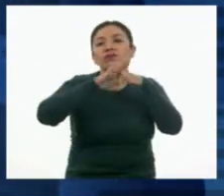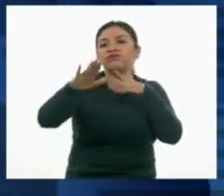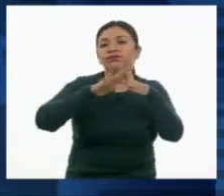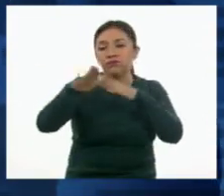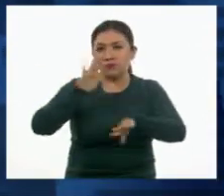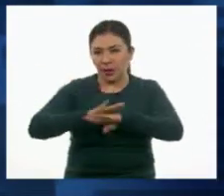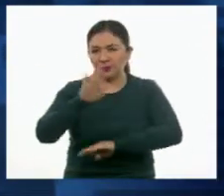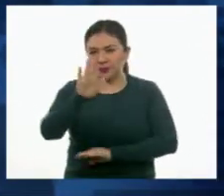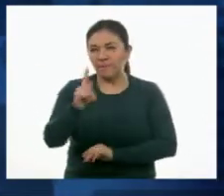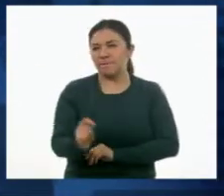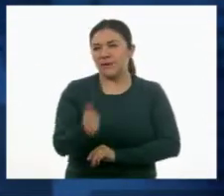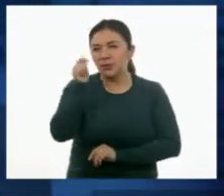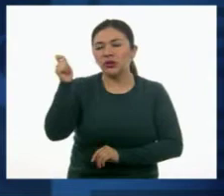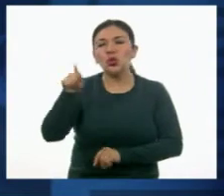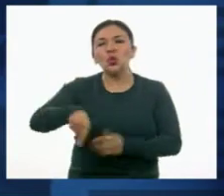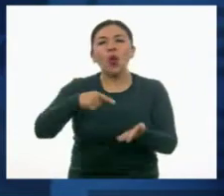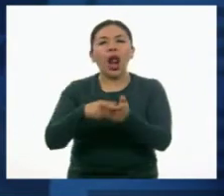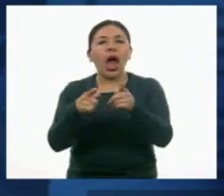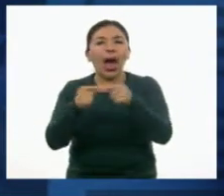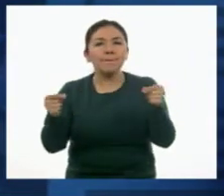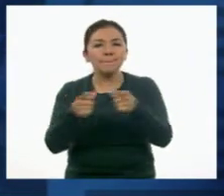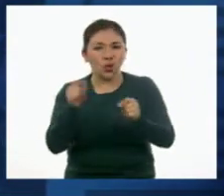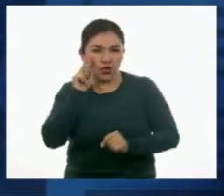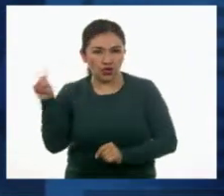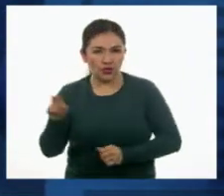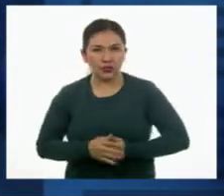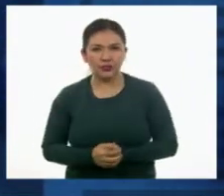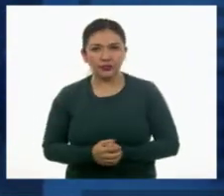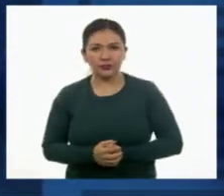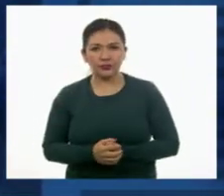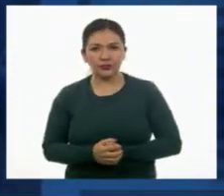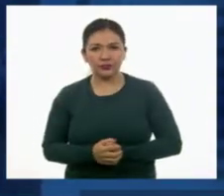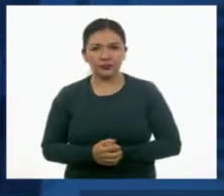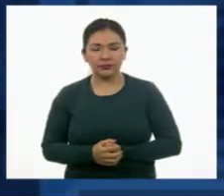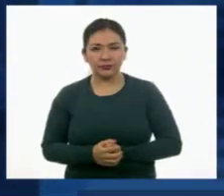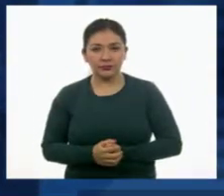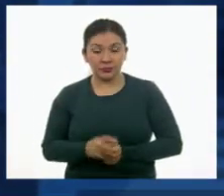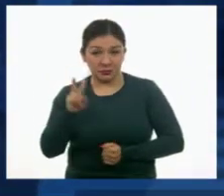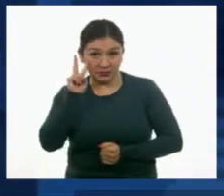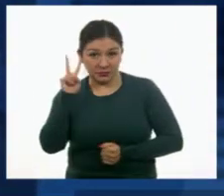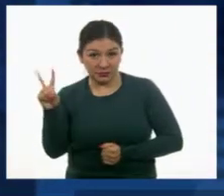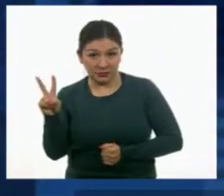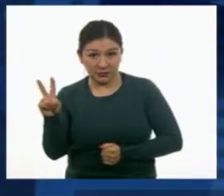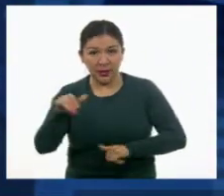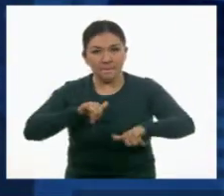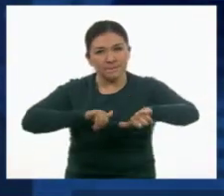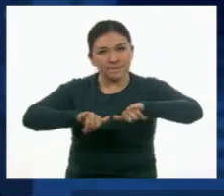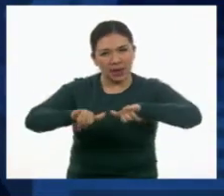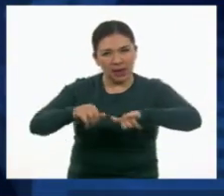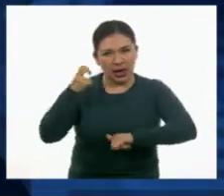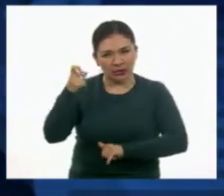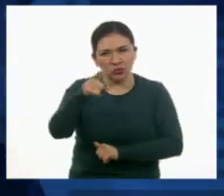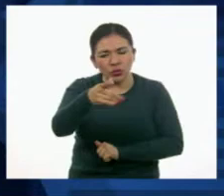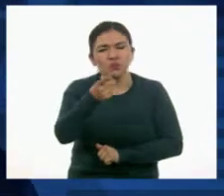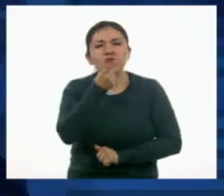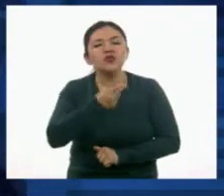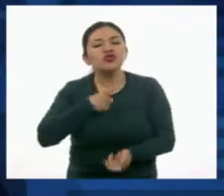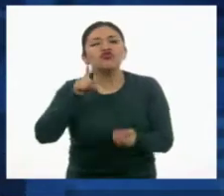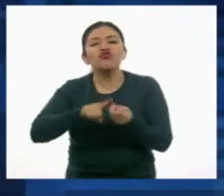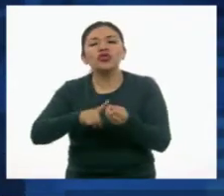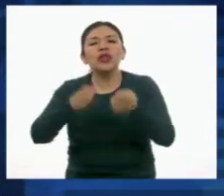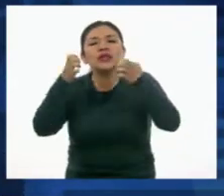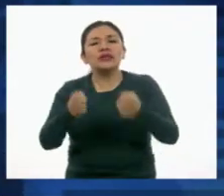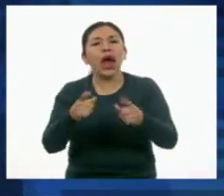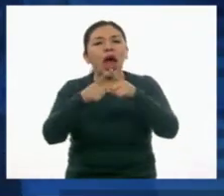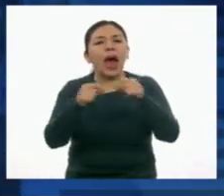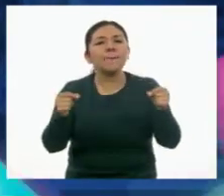vamos a ver la primera, que es de Japón, María. Aquí en este planisferio que tenemos, ¿tú me puedes ubicar dónde está Japón,